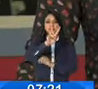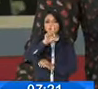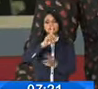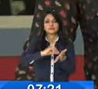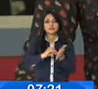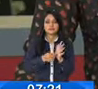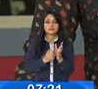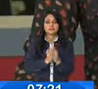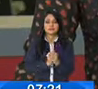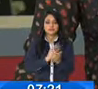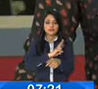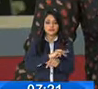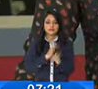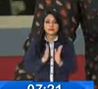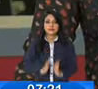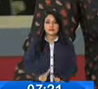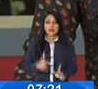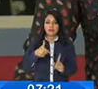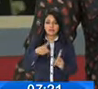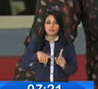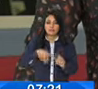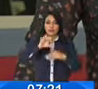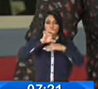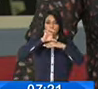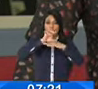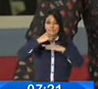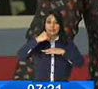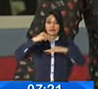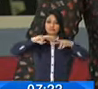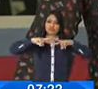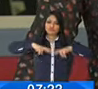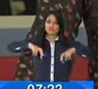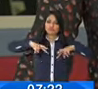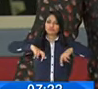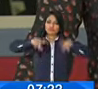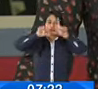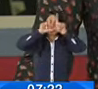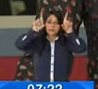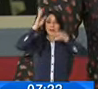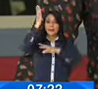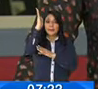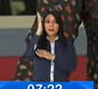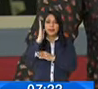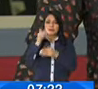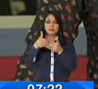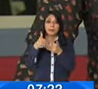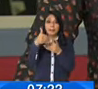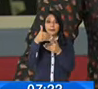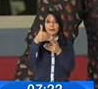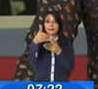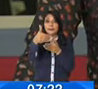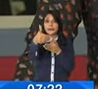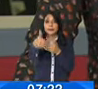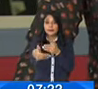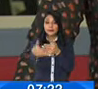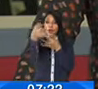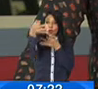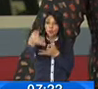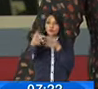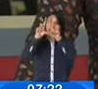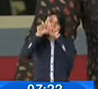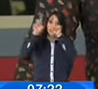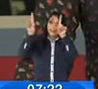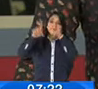7:21, el fiscal general del Estado, Galo Chiriboga, señaló que la investigación en torno al caso Odebrecht se ampliará al instante en el que la constructora